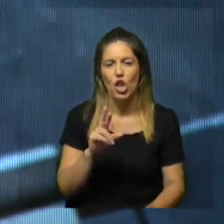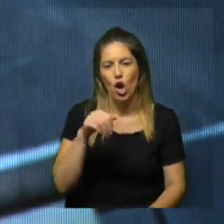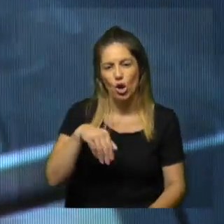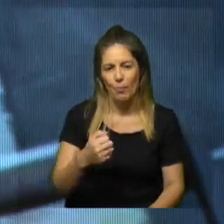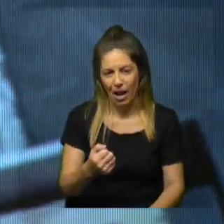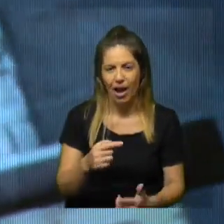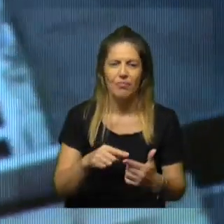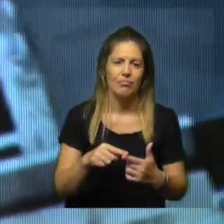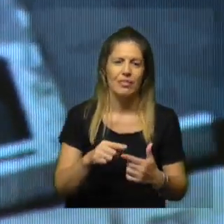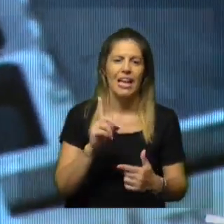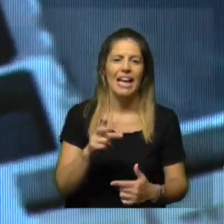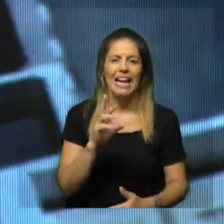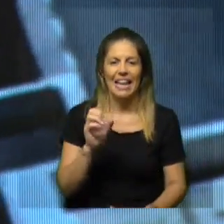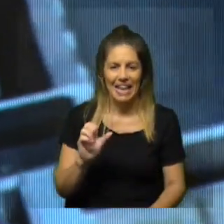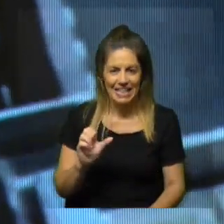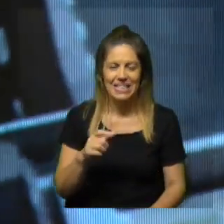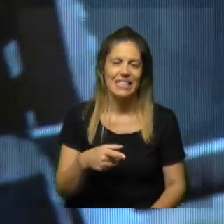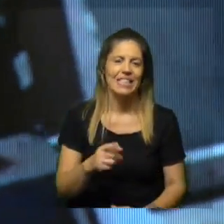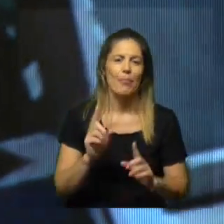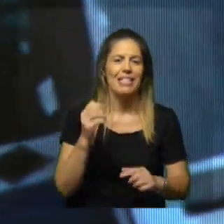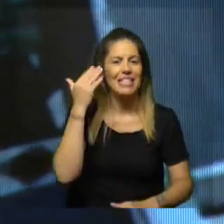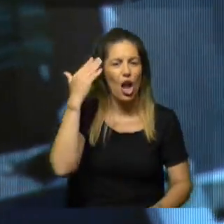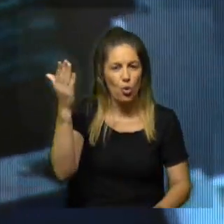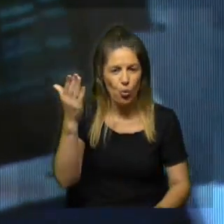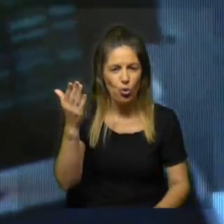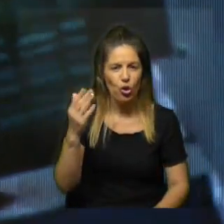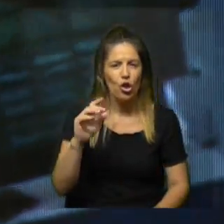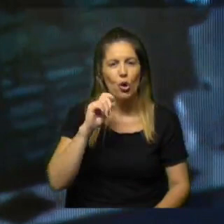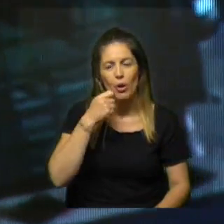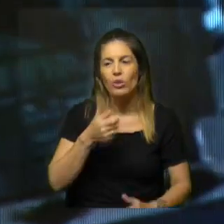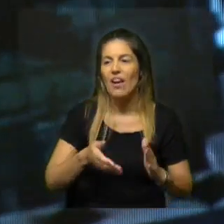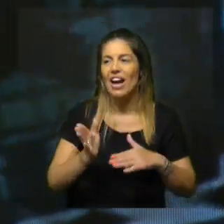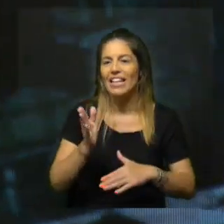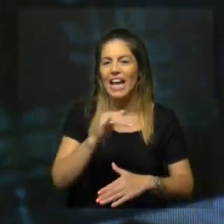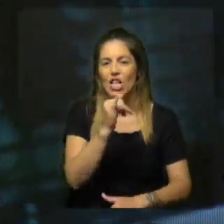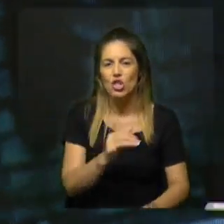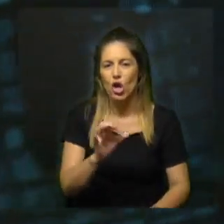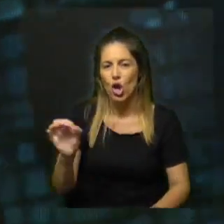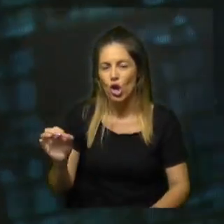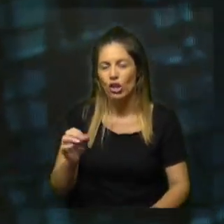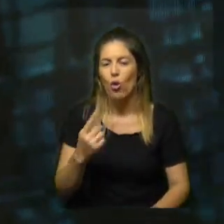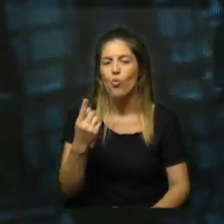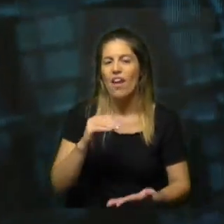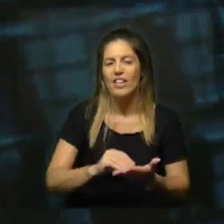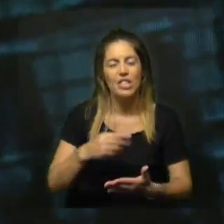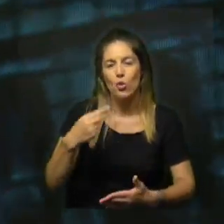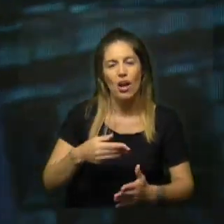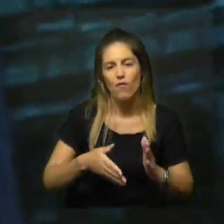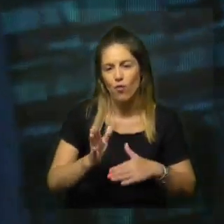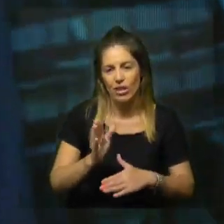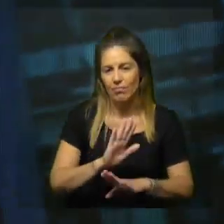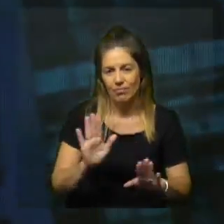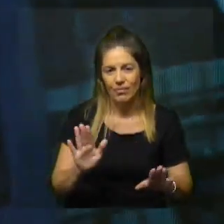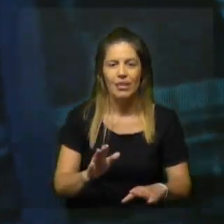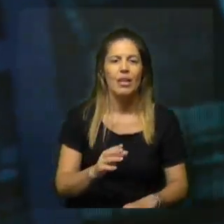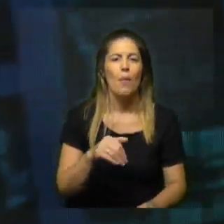canal. Grace también, saludos. Dice, no me gustaba ir al zoológico, me llevaron una vez y nunca más fui. Muy bien. María del